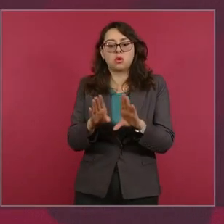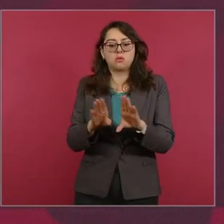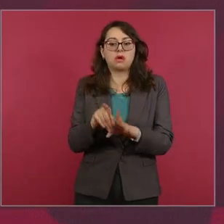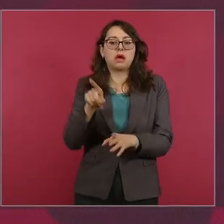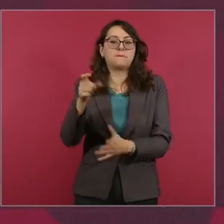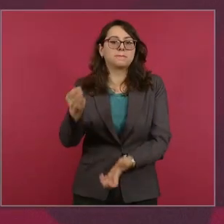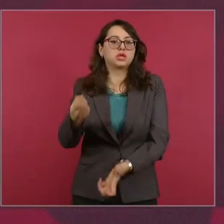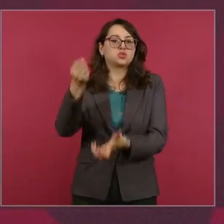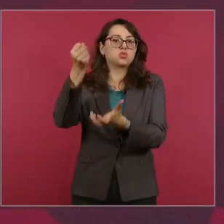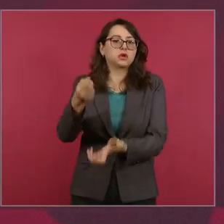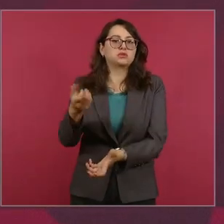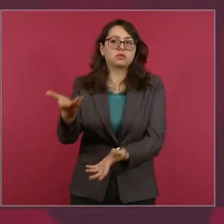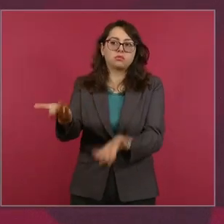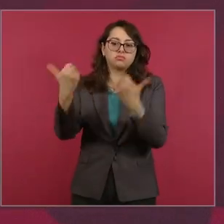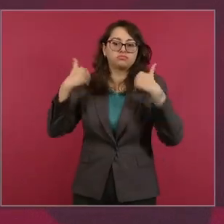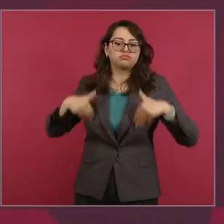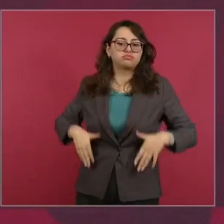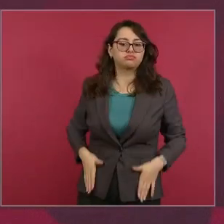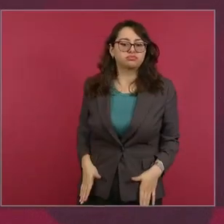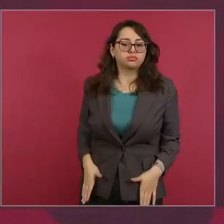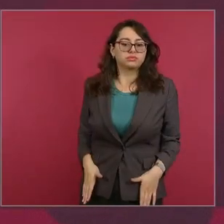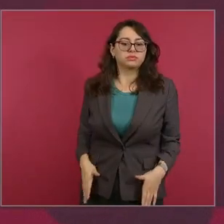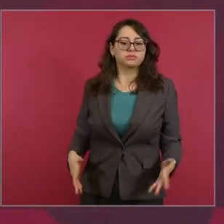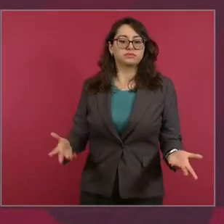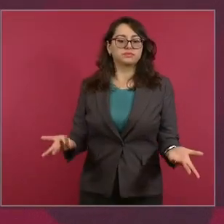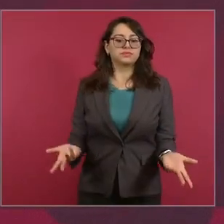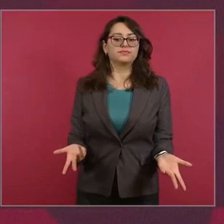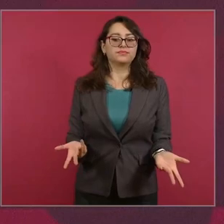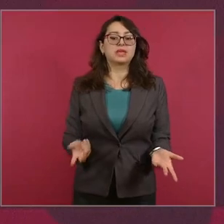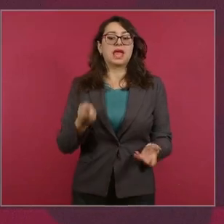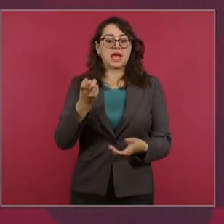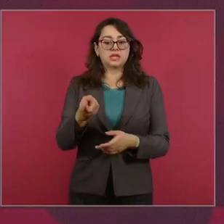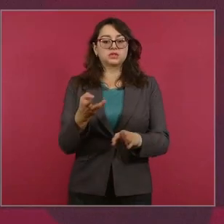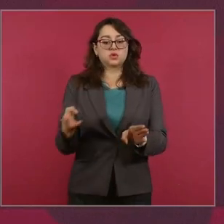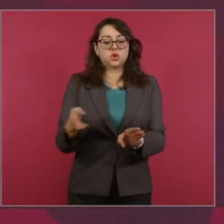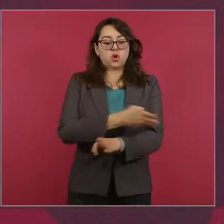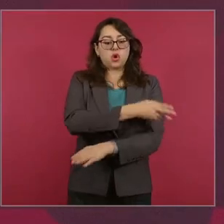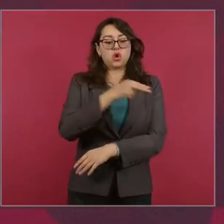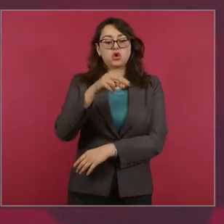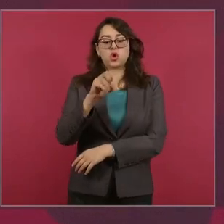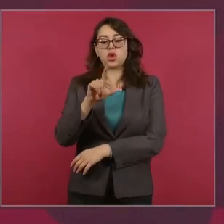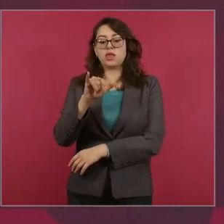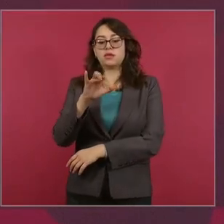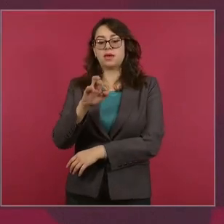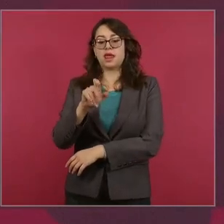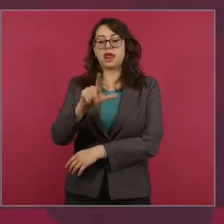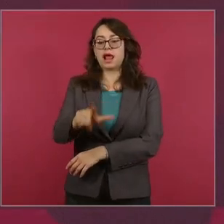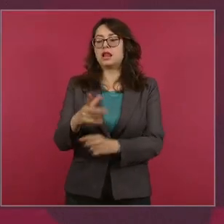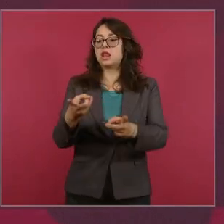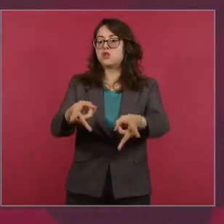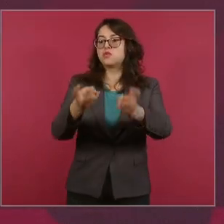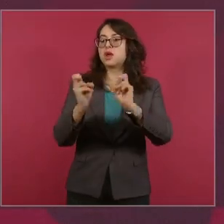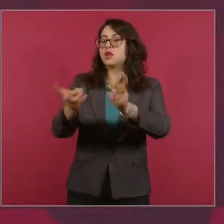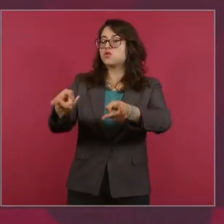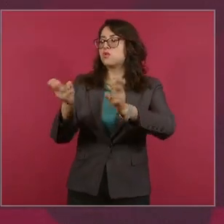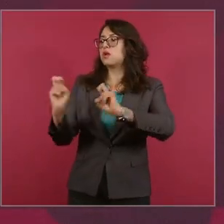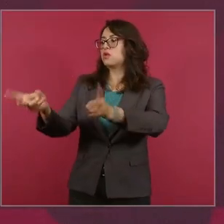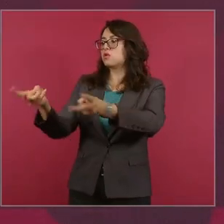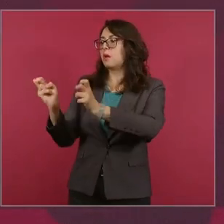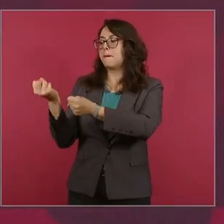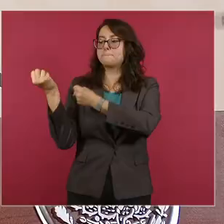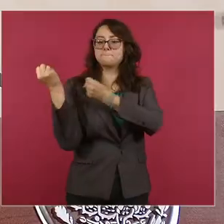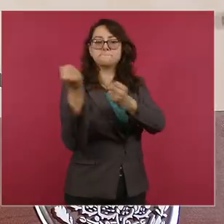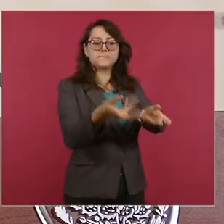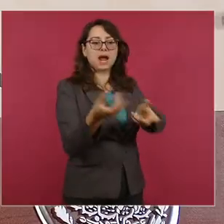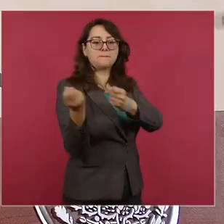¿A qué se dedicaban? A saquear. Entonces, para poder saquear en libertad